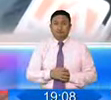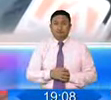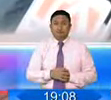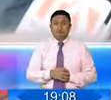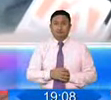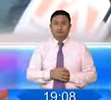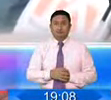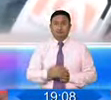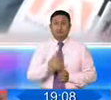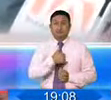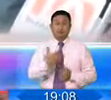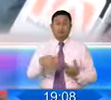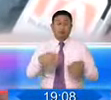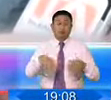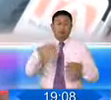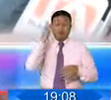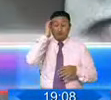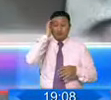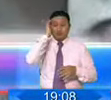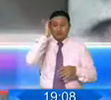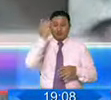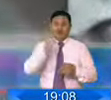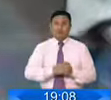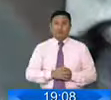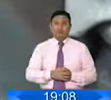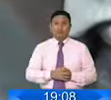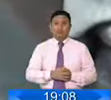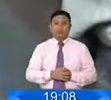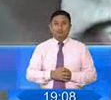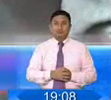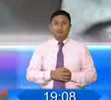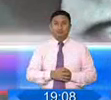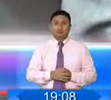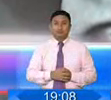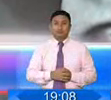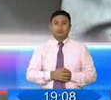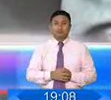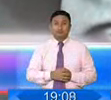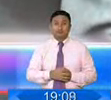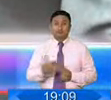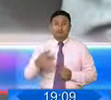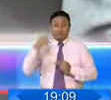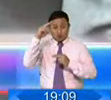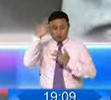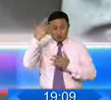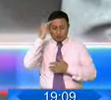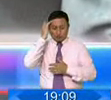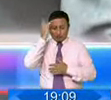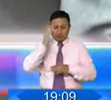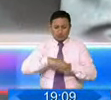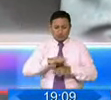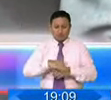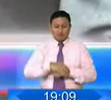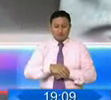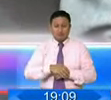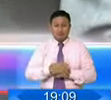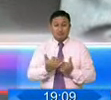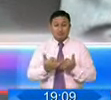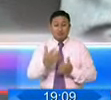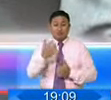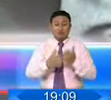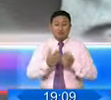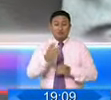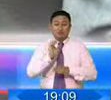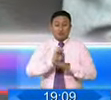Me dio tremenda preocupación y eso nos causó una gran preocupación también por lo que está transcurso del país, que están haciendo